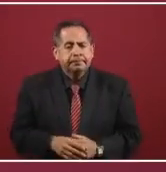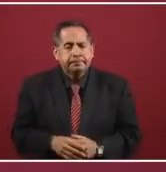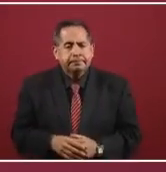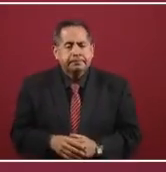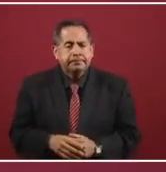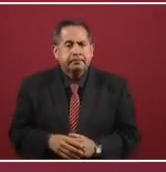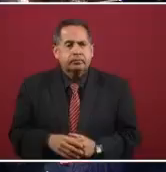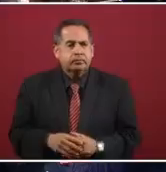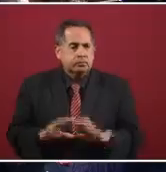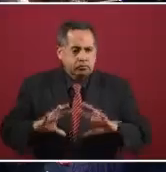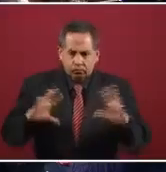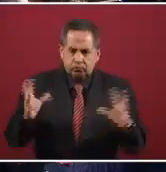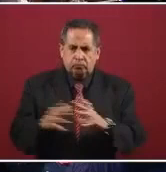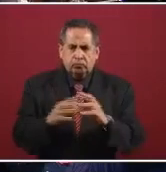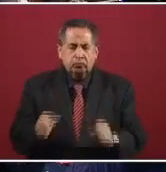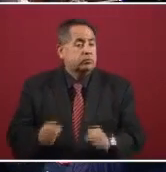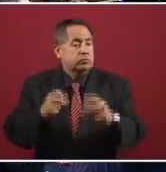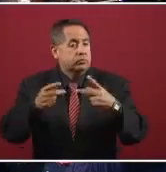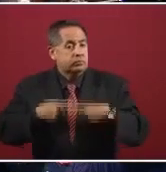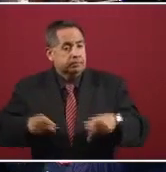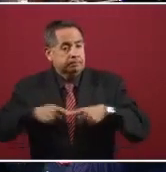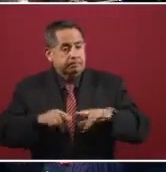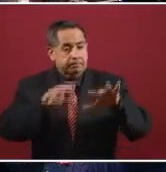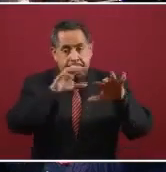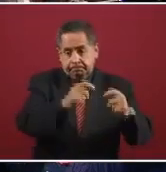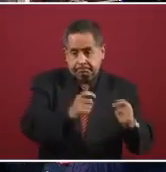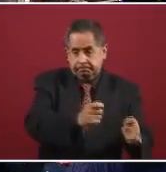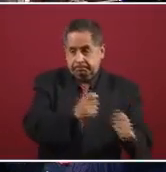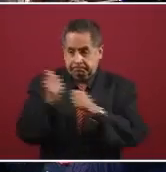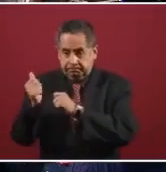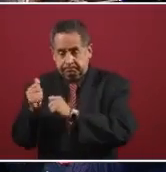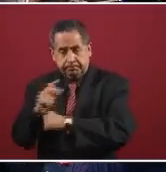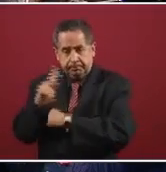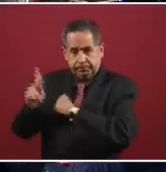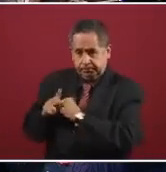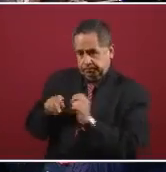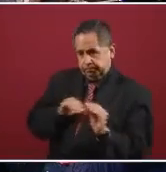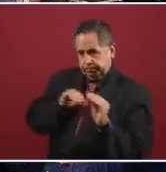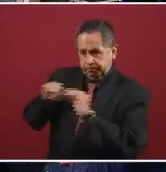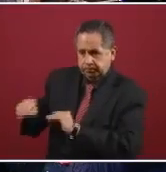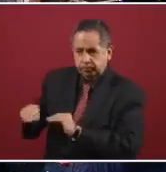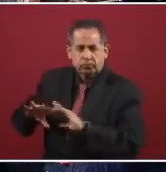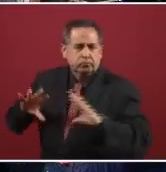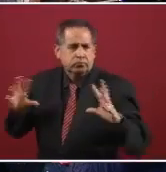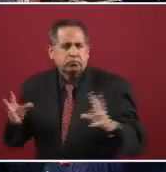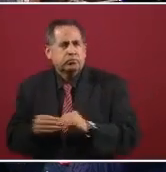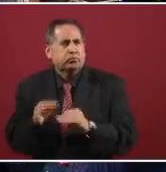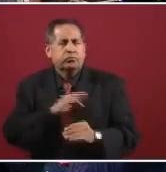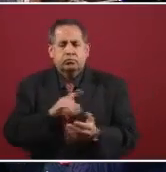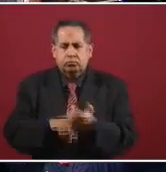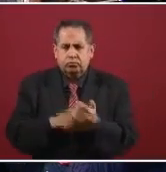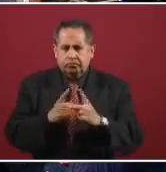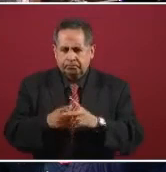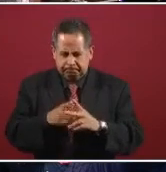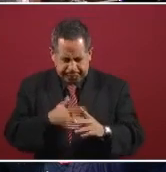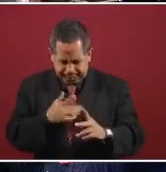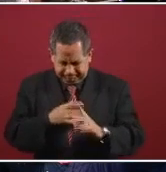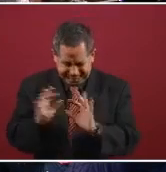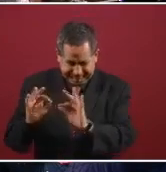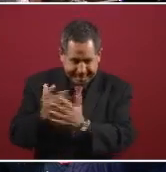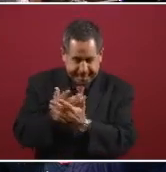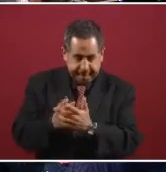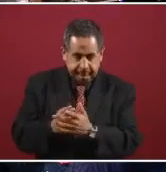del número total de personas que hemos regresado a su país de origen, son como más o menos, ahorita te doy el número exacto,